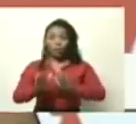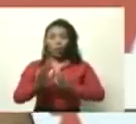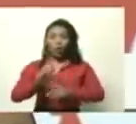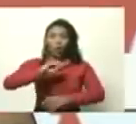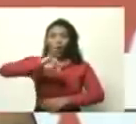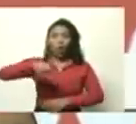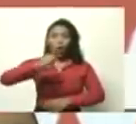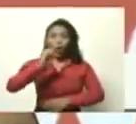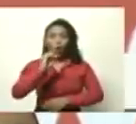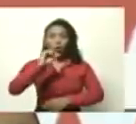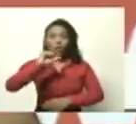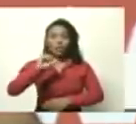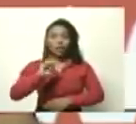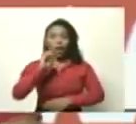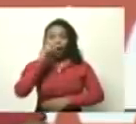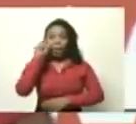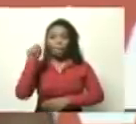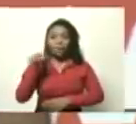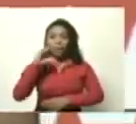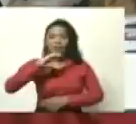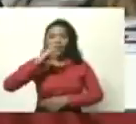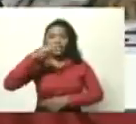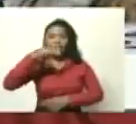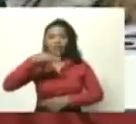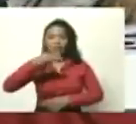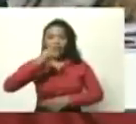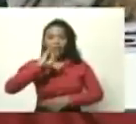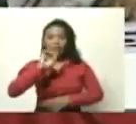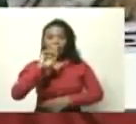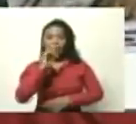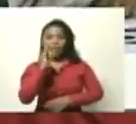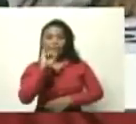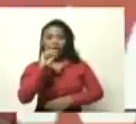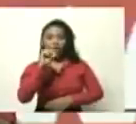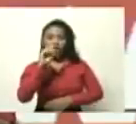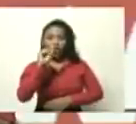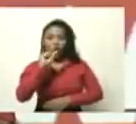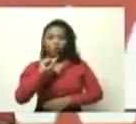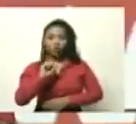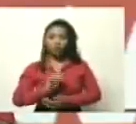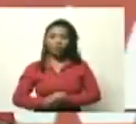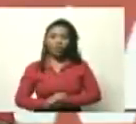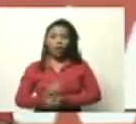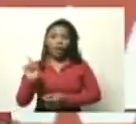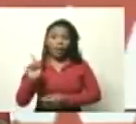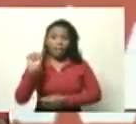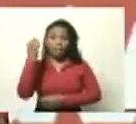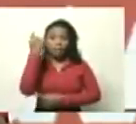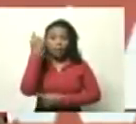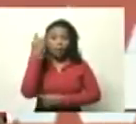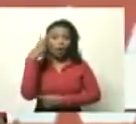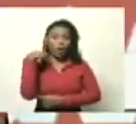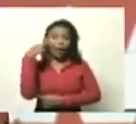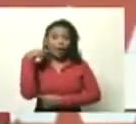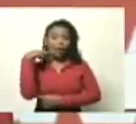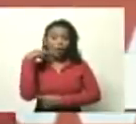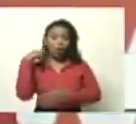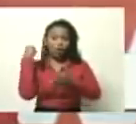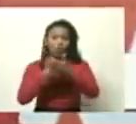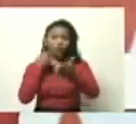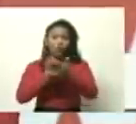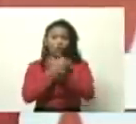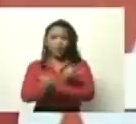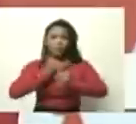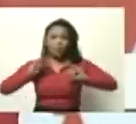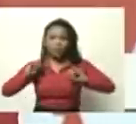Chirino. No es cualquier cosa, José Leonardo Chirino, los primeros cimarrones de la lucha independentista